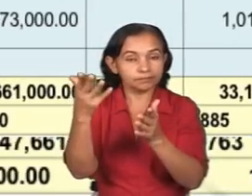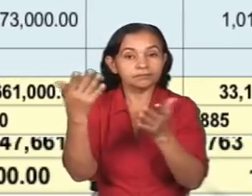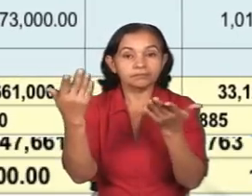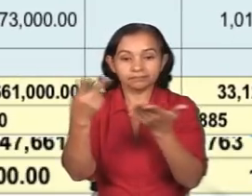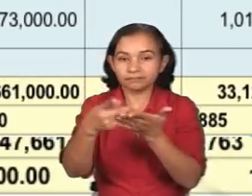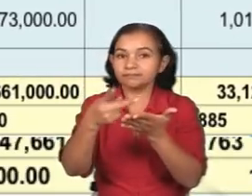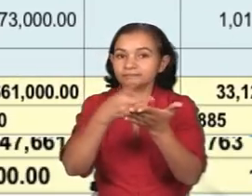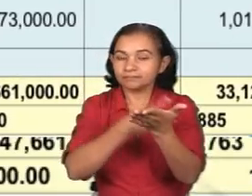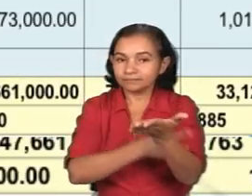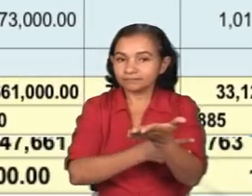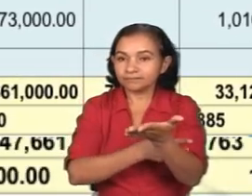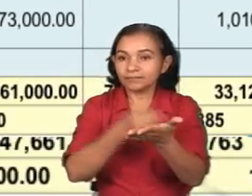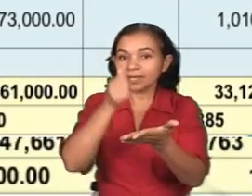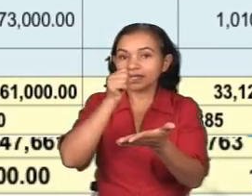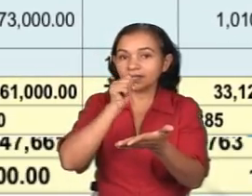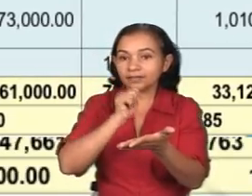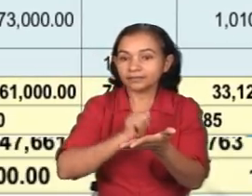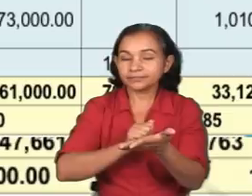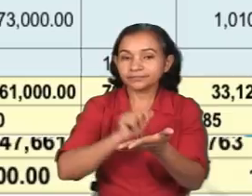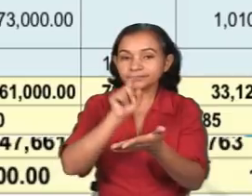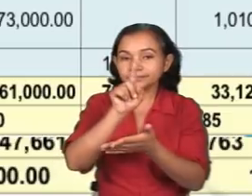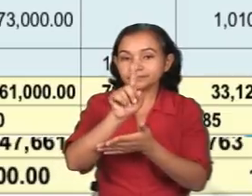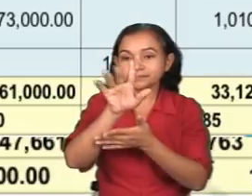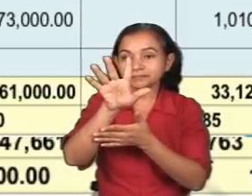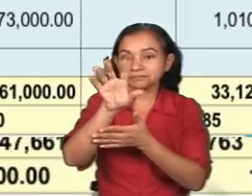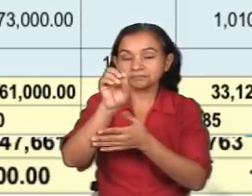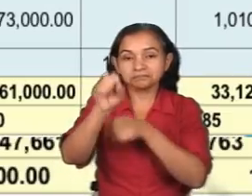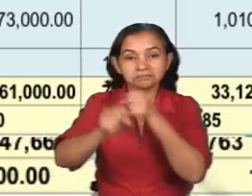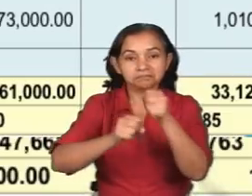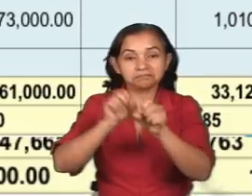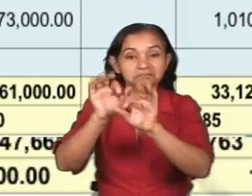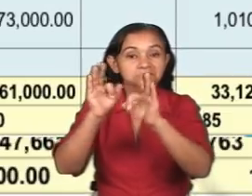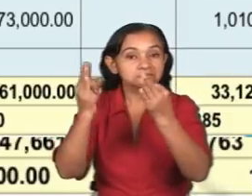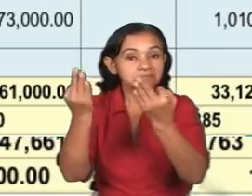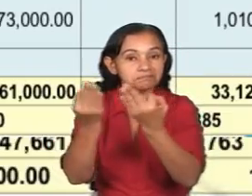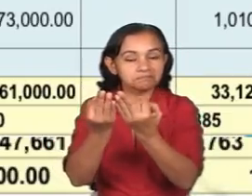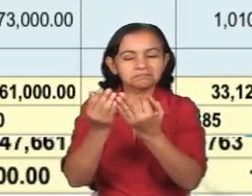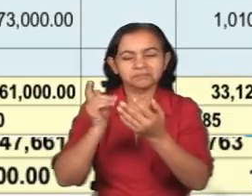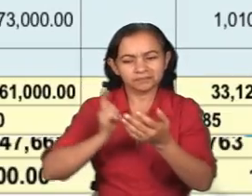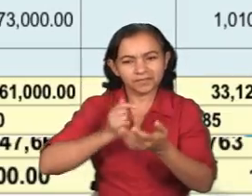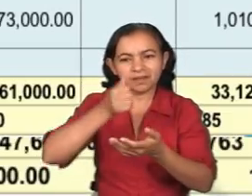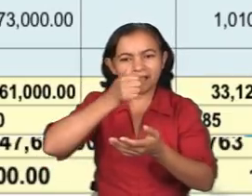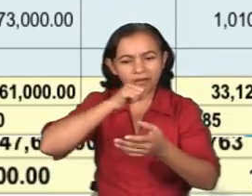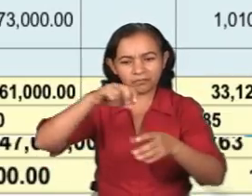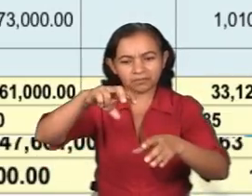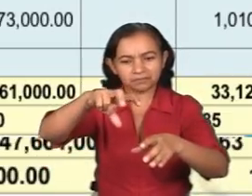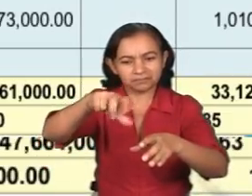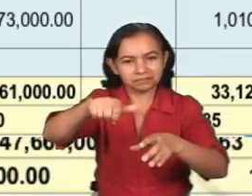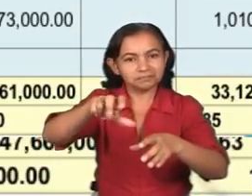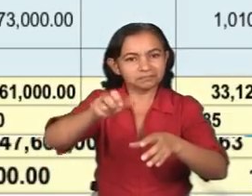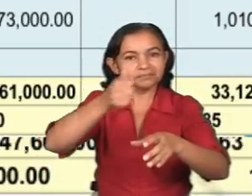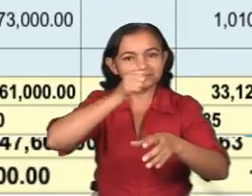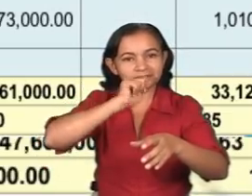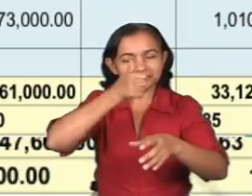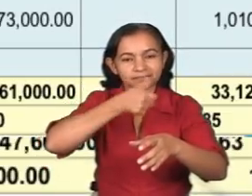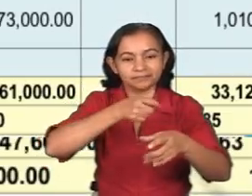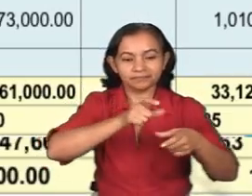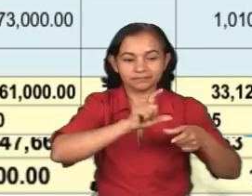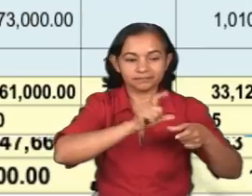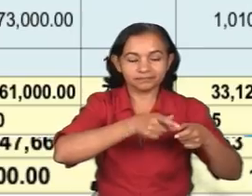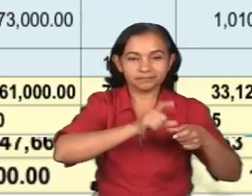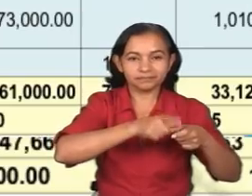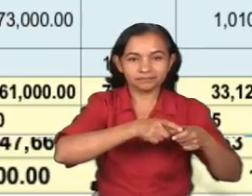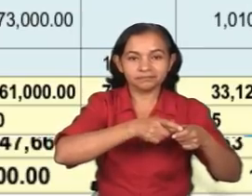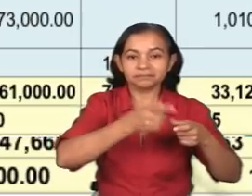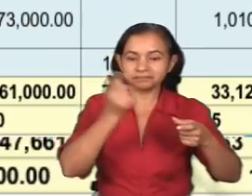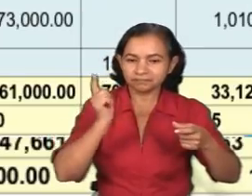proyecto que va a darle agua. Después de 150 años, esas familias van a tener 24 horas de agua al día. Vamos a finalizar el alcantarillado sanitario de Bilwi